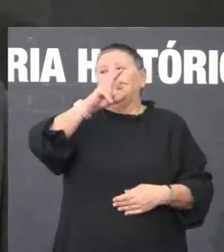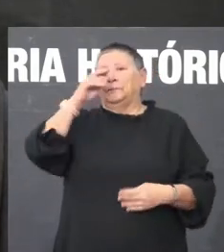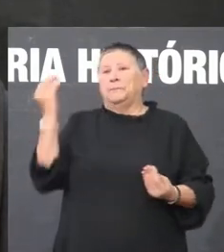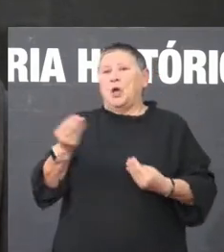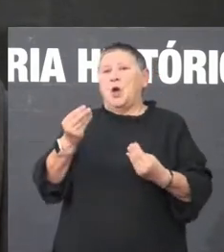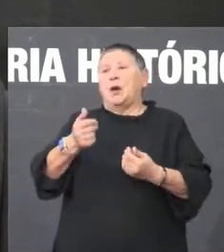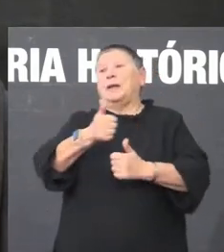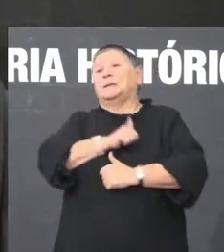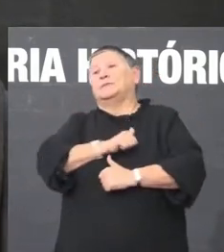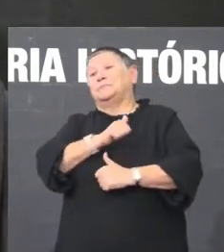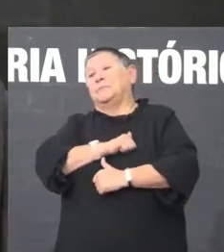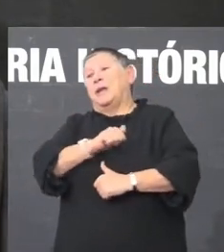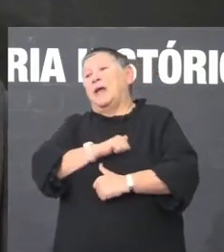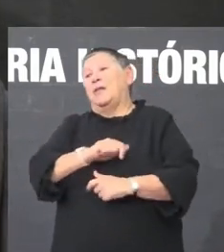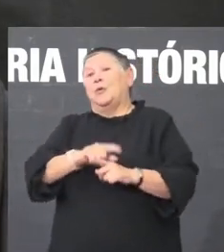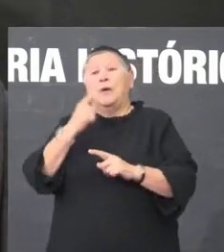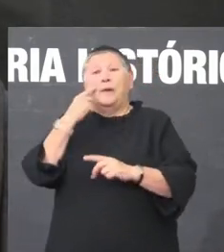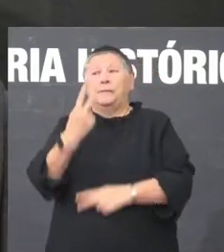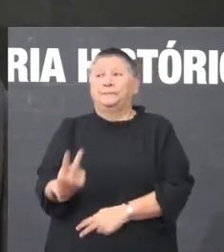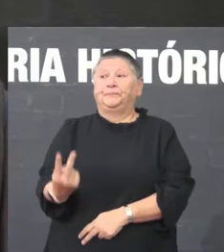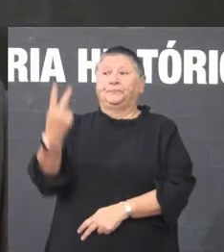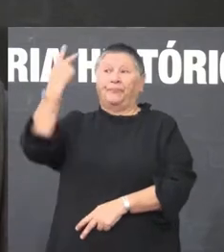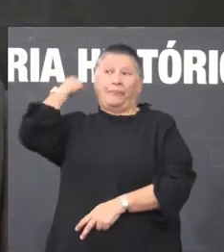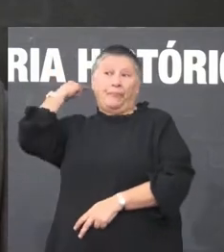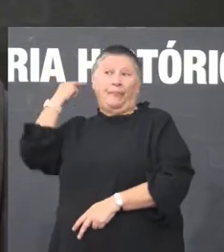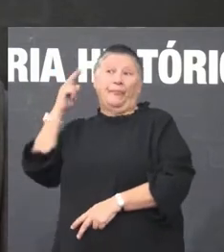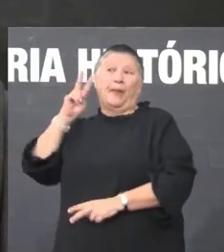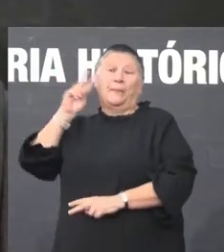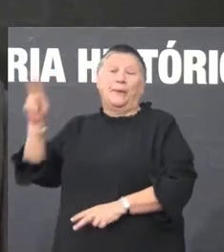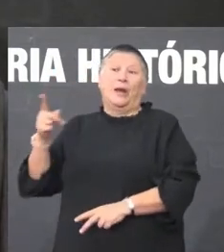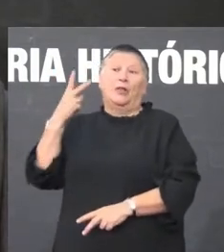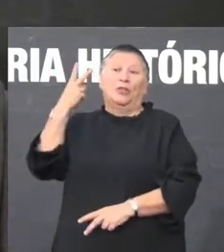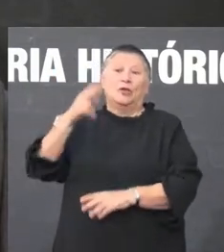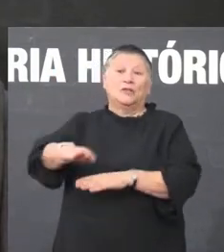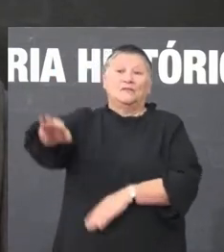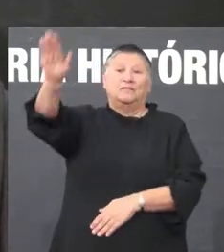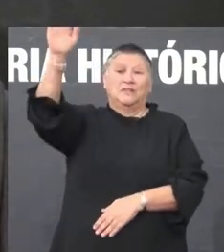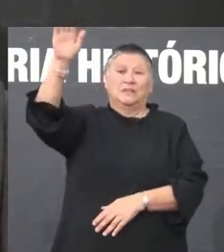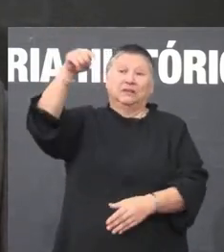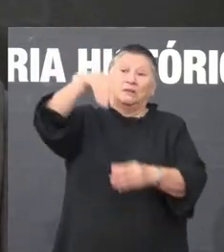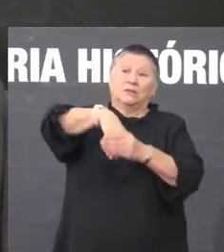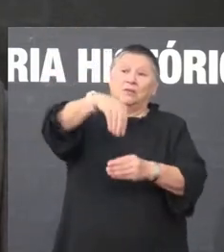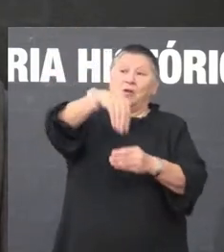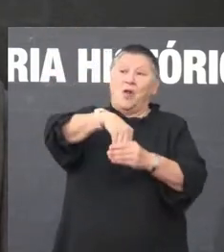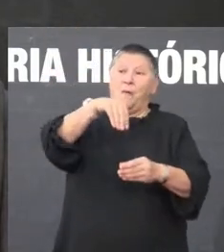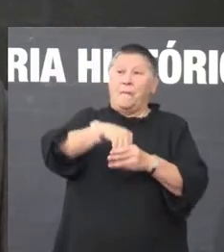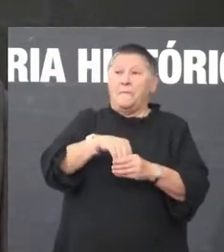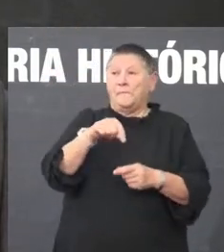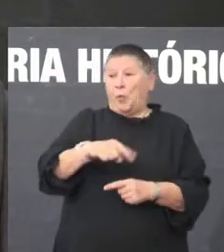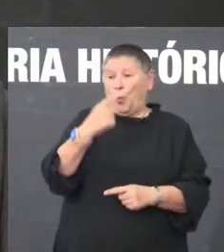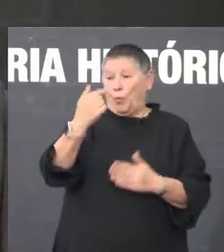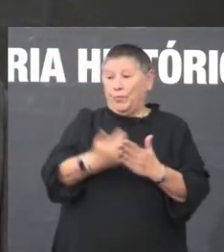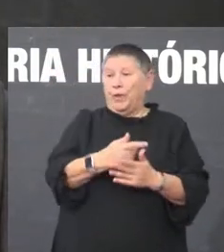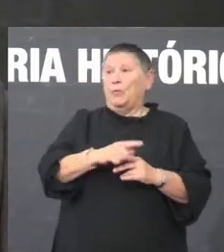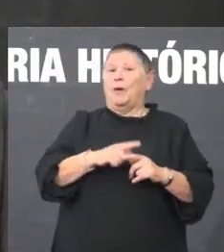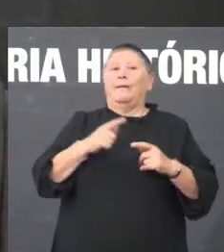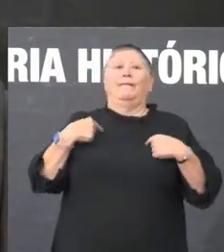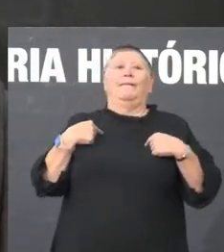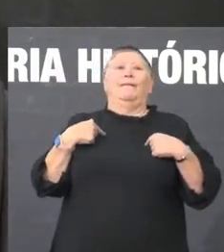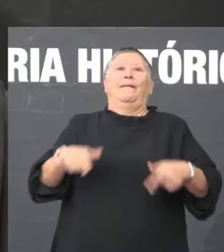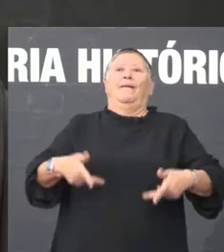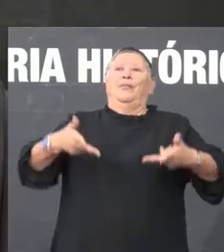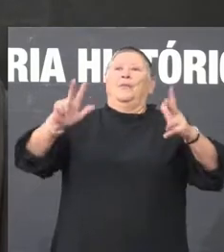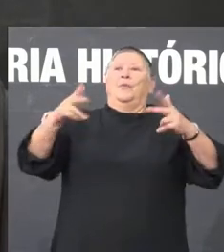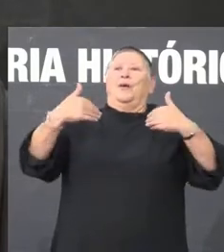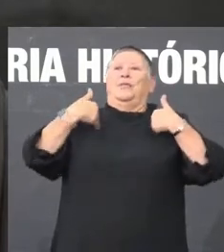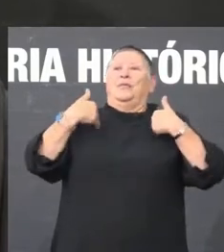esperanza. E non mirar atrás e ver a dous fascistas convertidos do día para mañá nos pais da democracia, sino